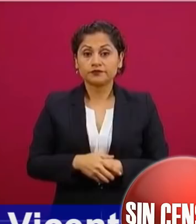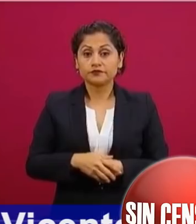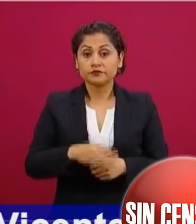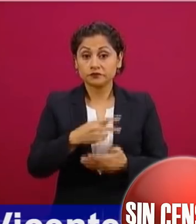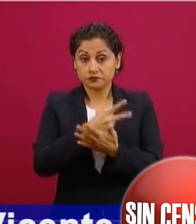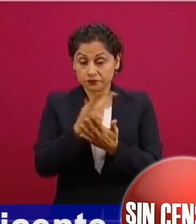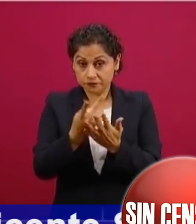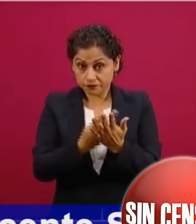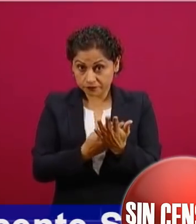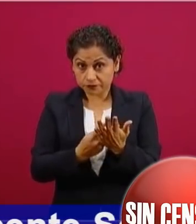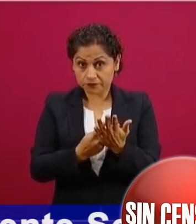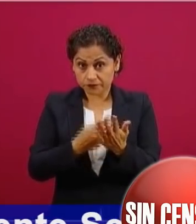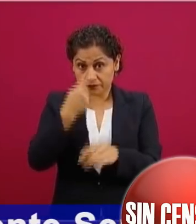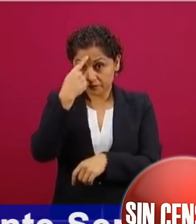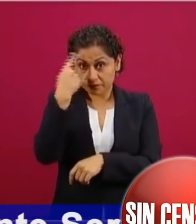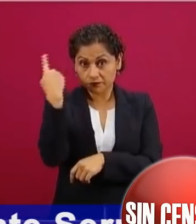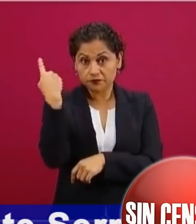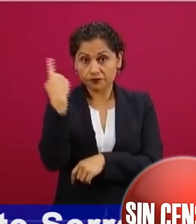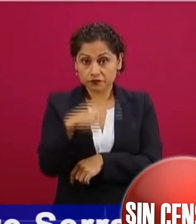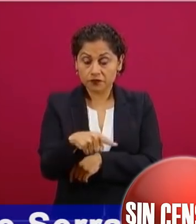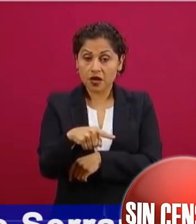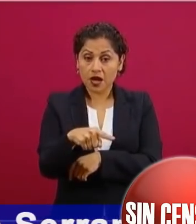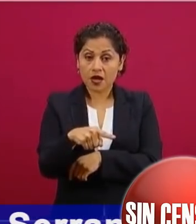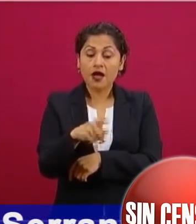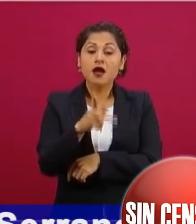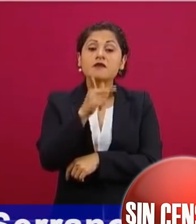producción petrolera.